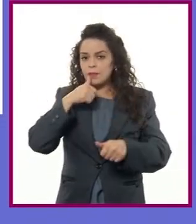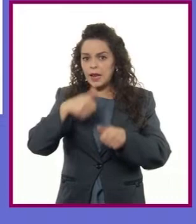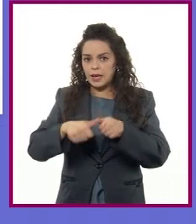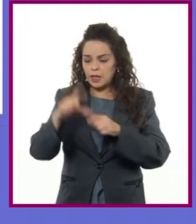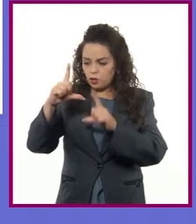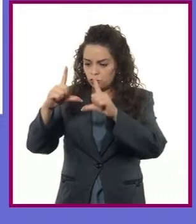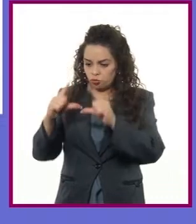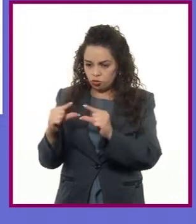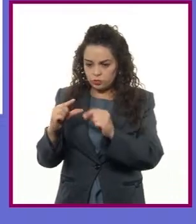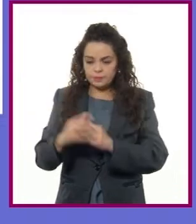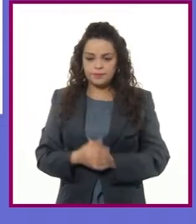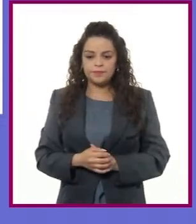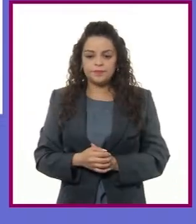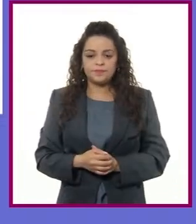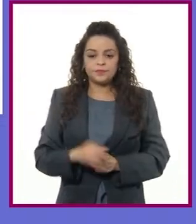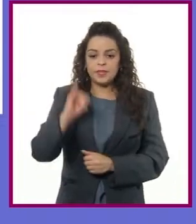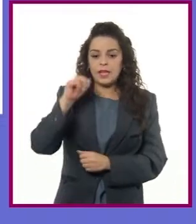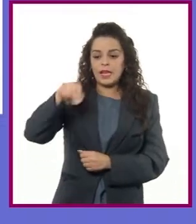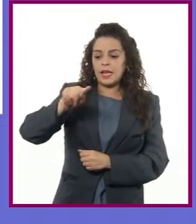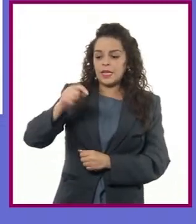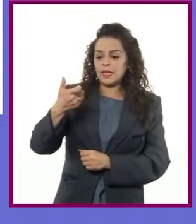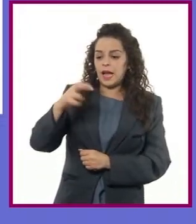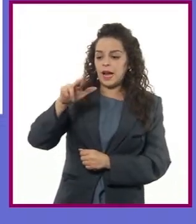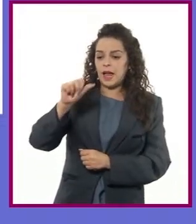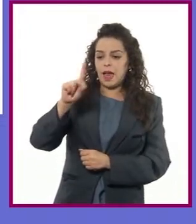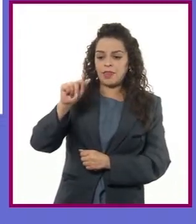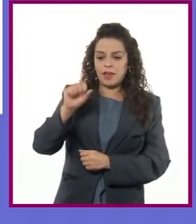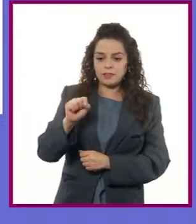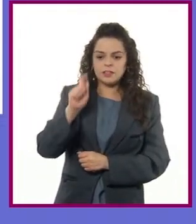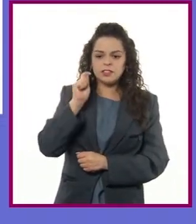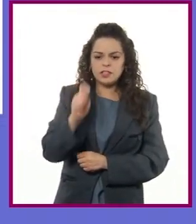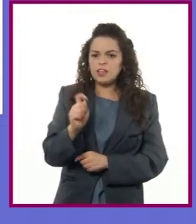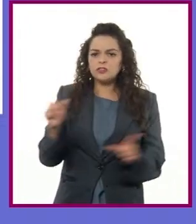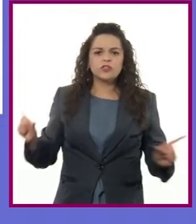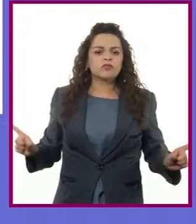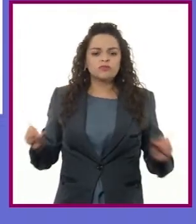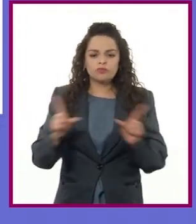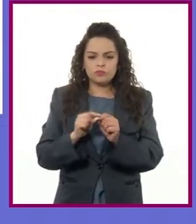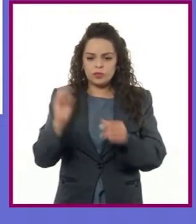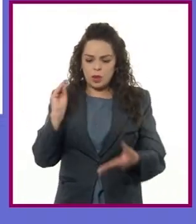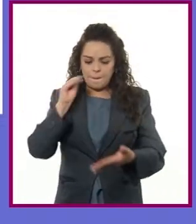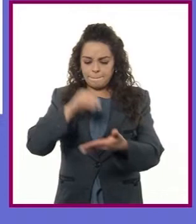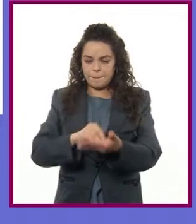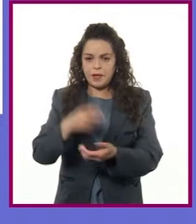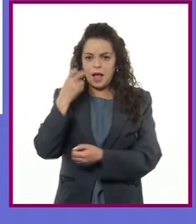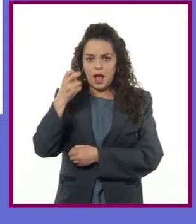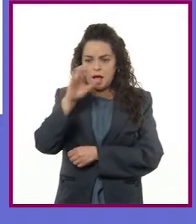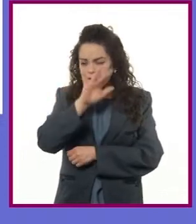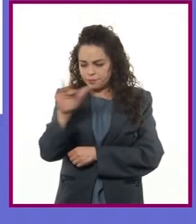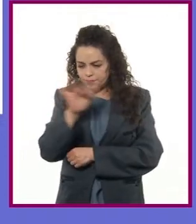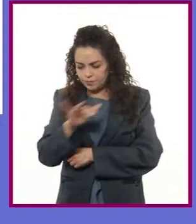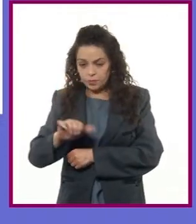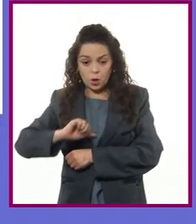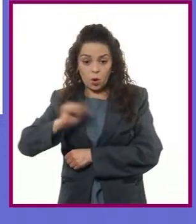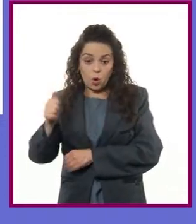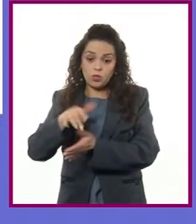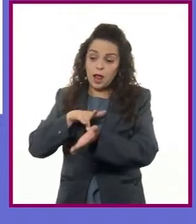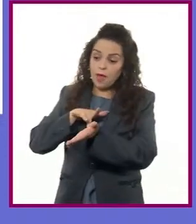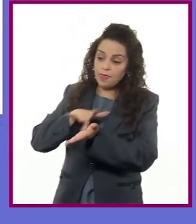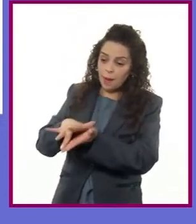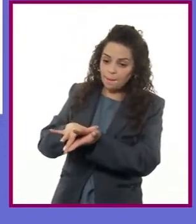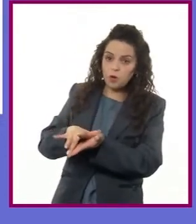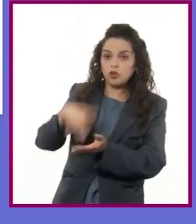integradas, que son muy cortas y aparecen integradas en el texto. Las de apoyo, que hacen referencia a